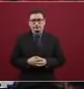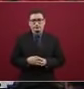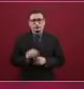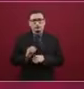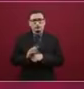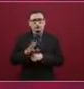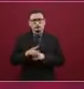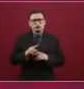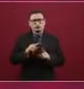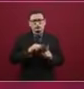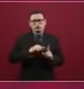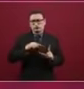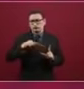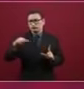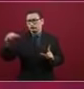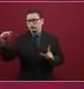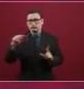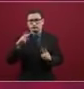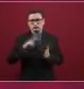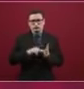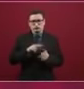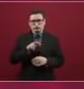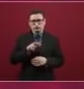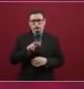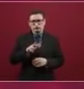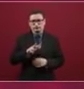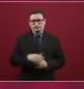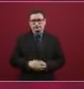tendencia del 2018.